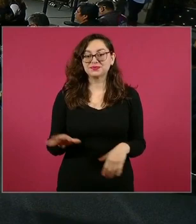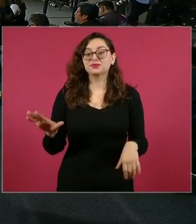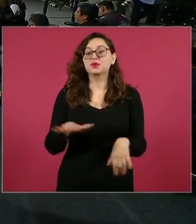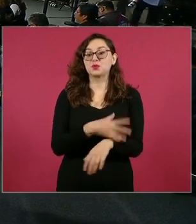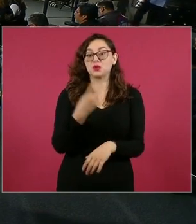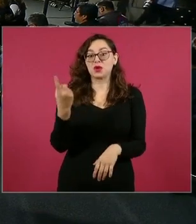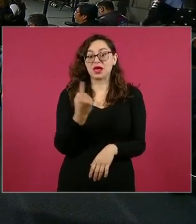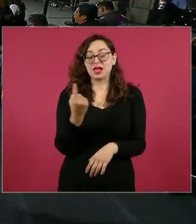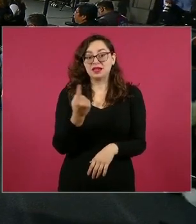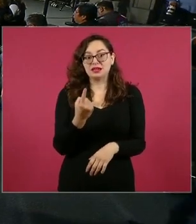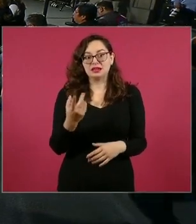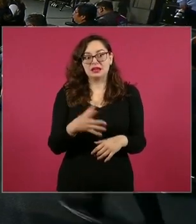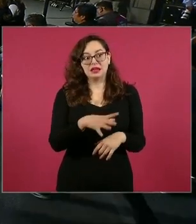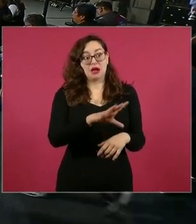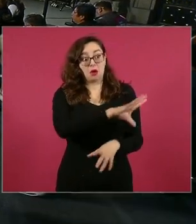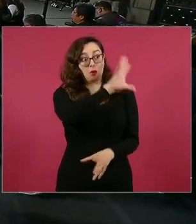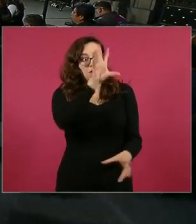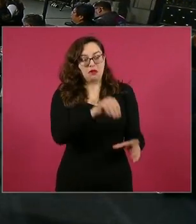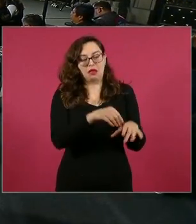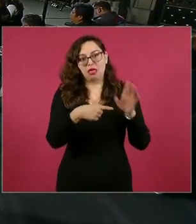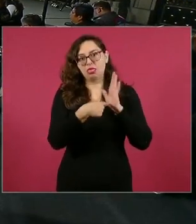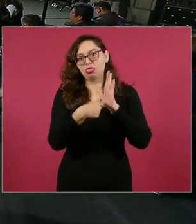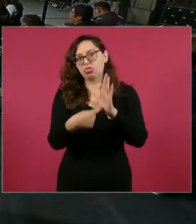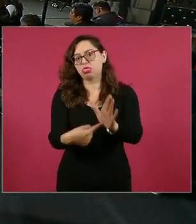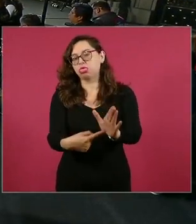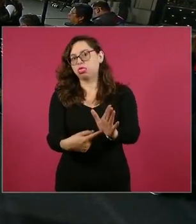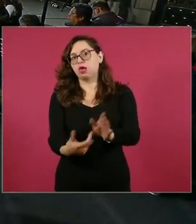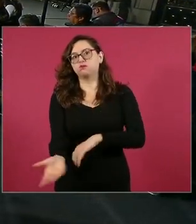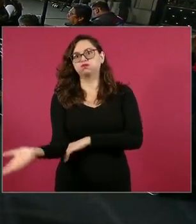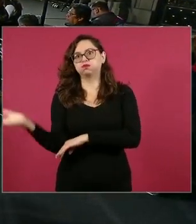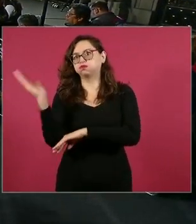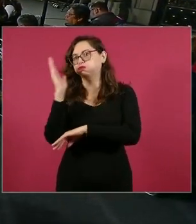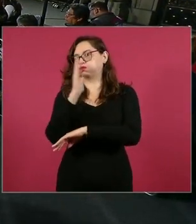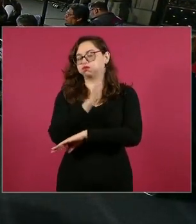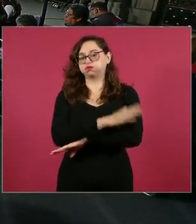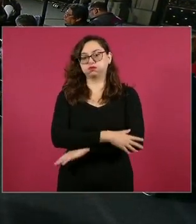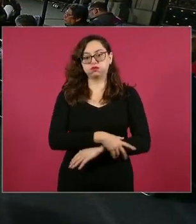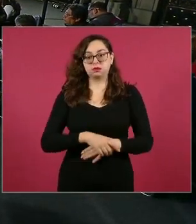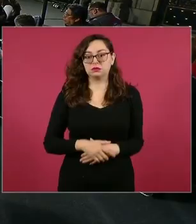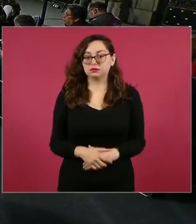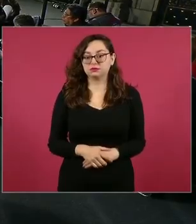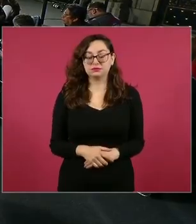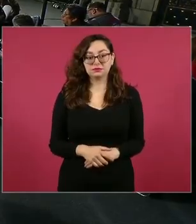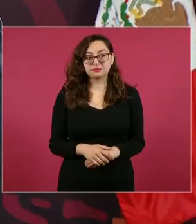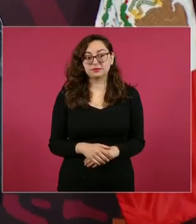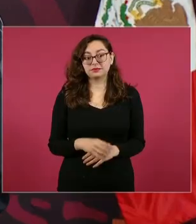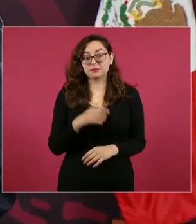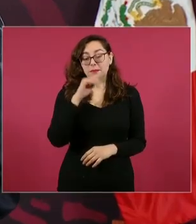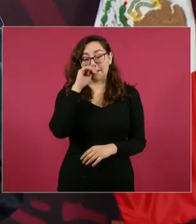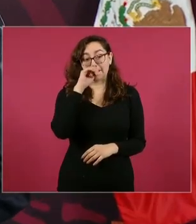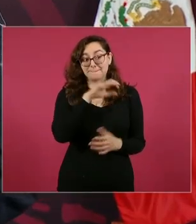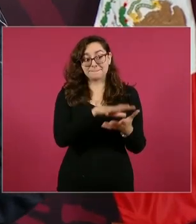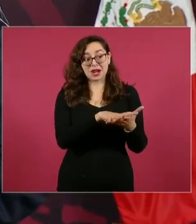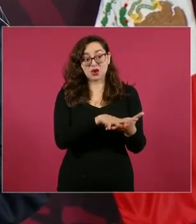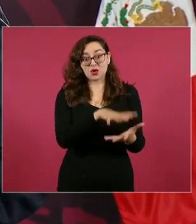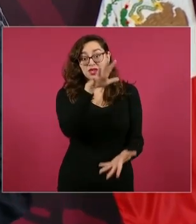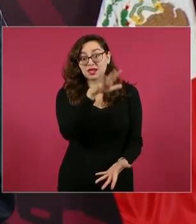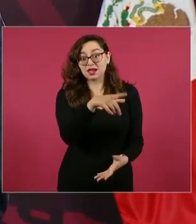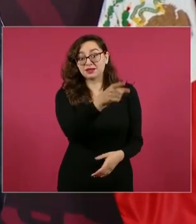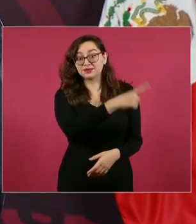no acabaríamos la mayoría de los medios de